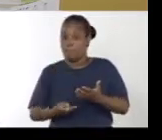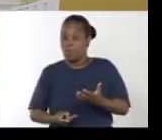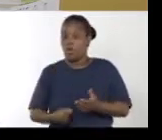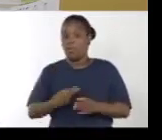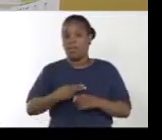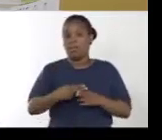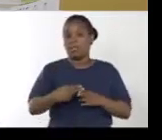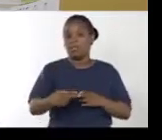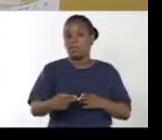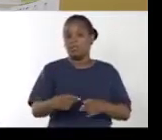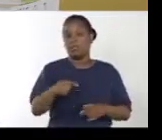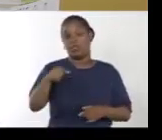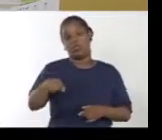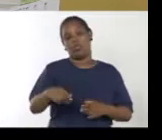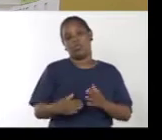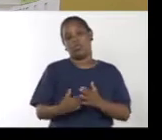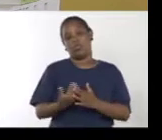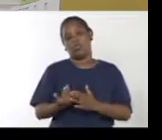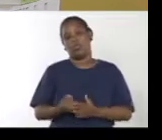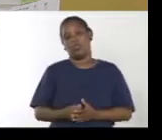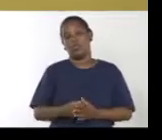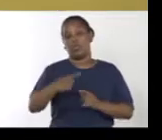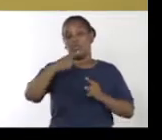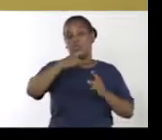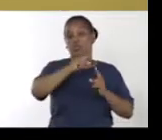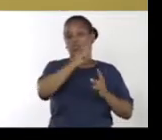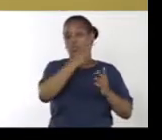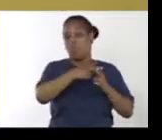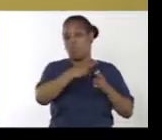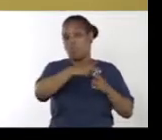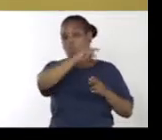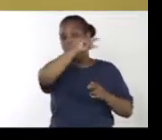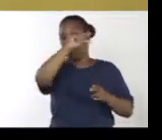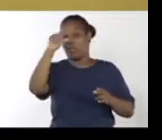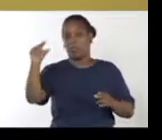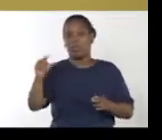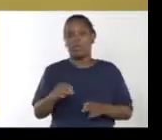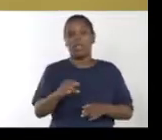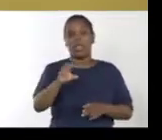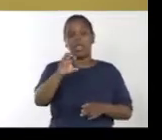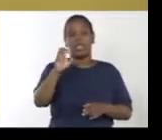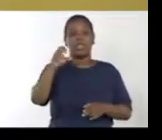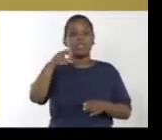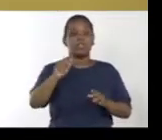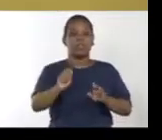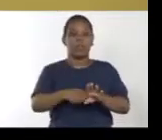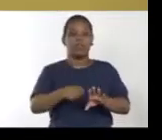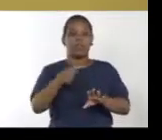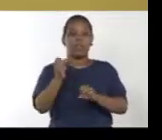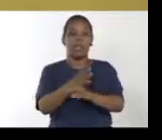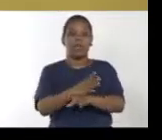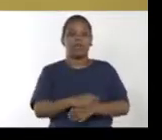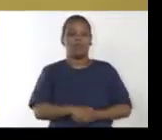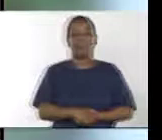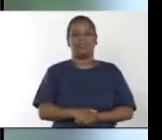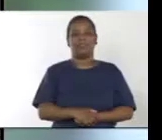historia de un hecho ocurrido uno de esos días. Su título, Elegía de los Zapaticos